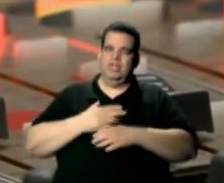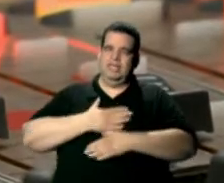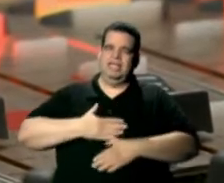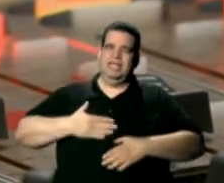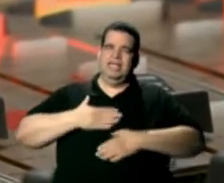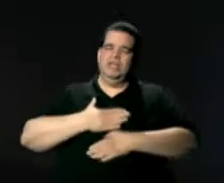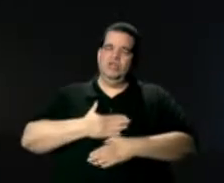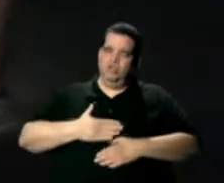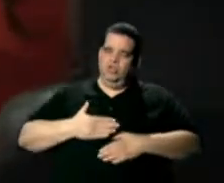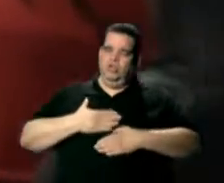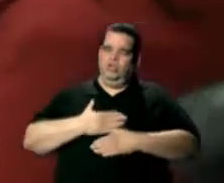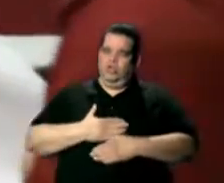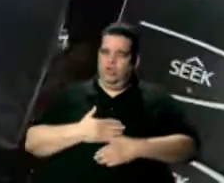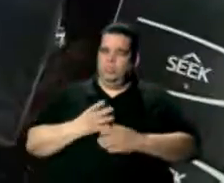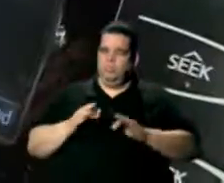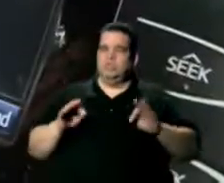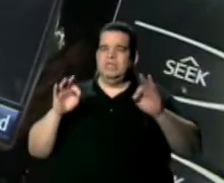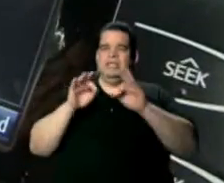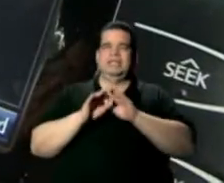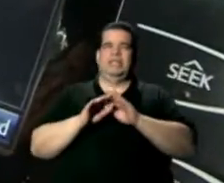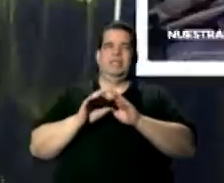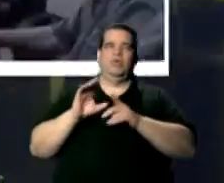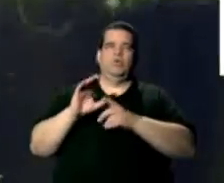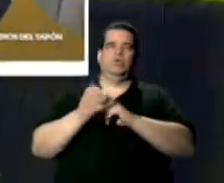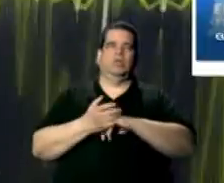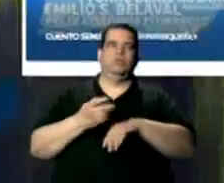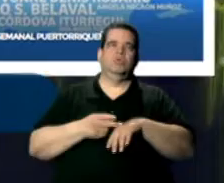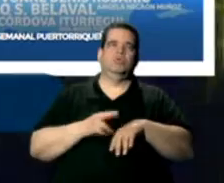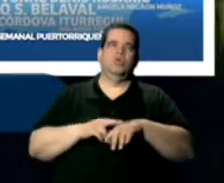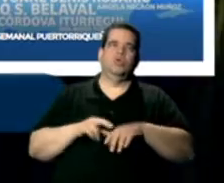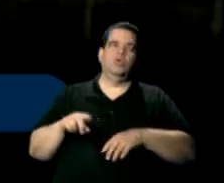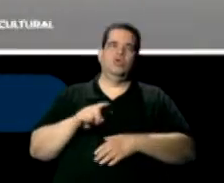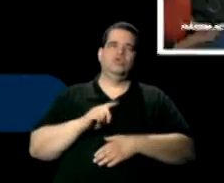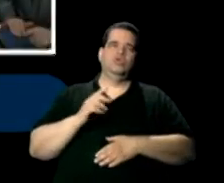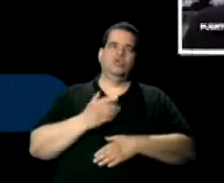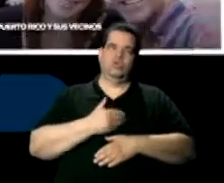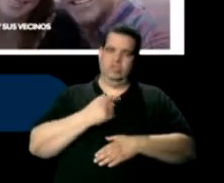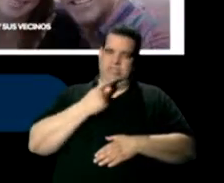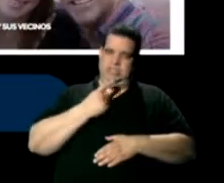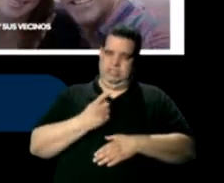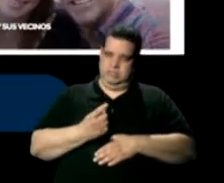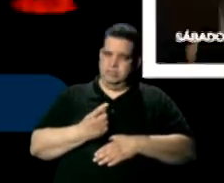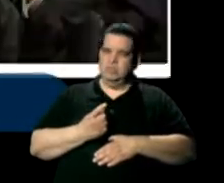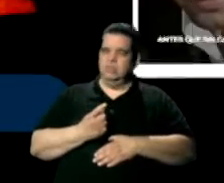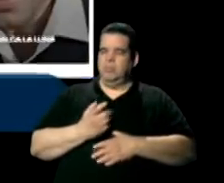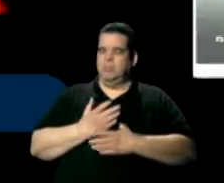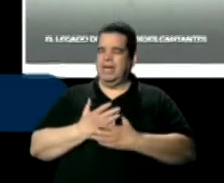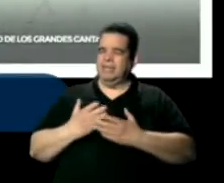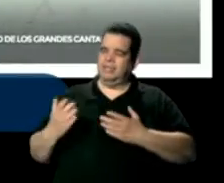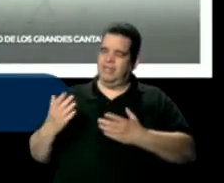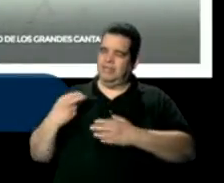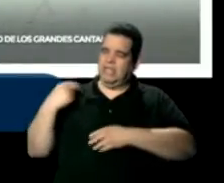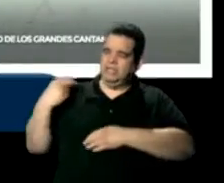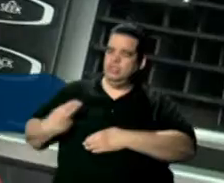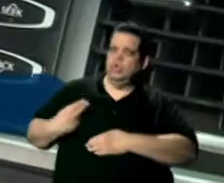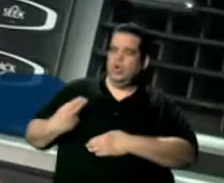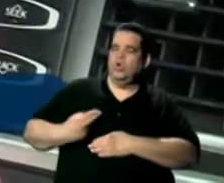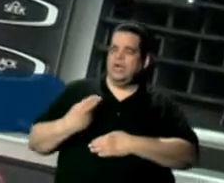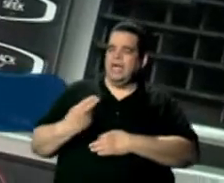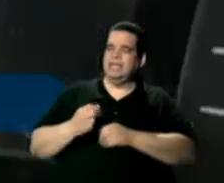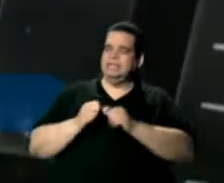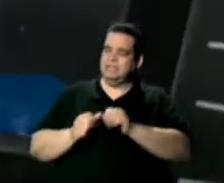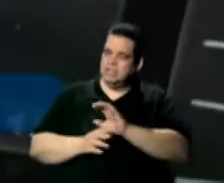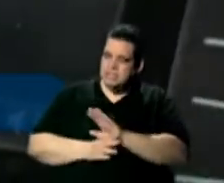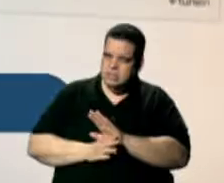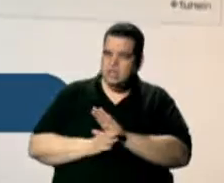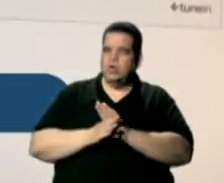en alto la esencia de la cultura boricua. Por ello, celebramos que somos parte de este legado vivo, cambiante, que sigue evolucionando